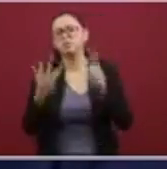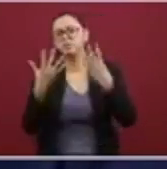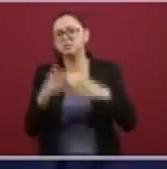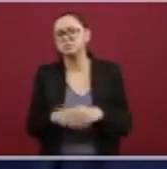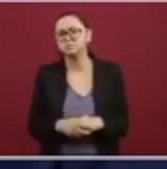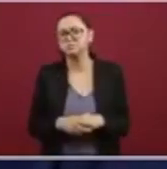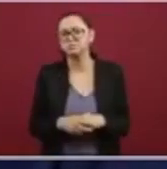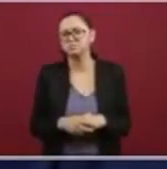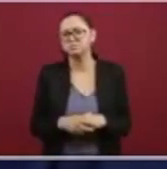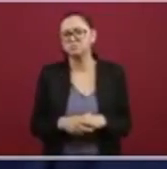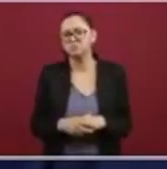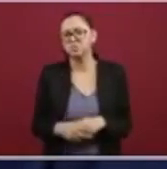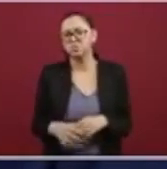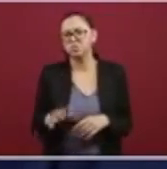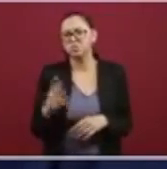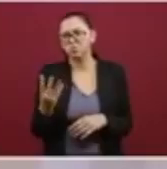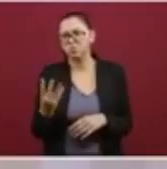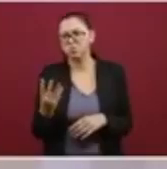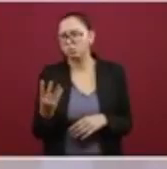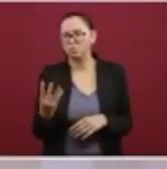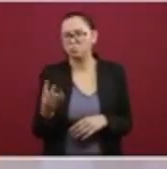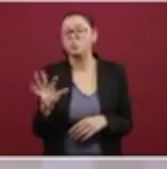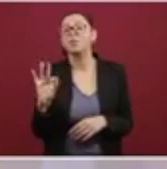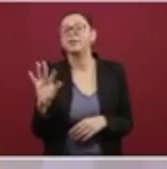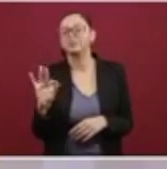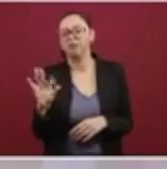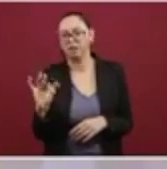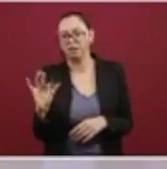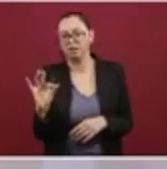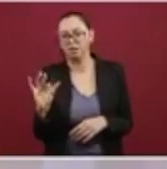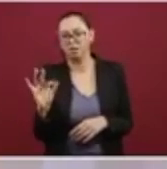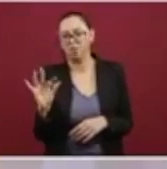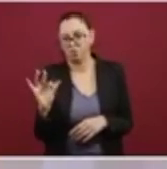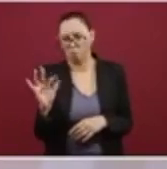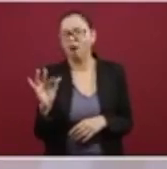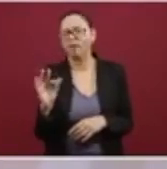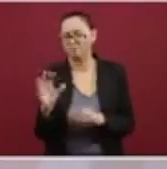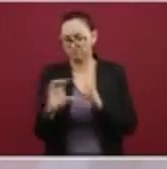a 40, para ser exactos, diarias.